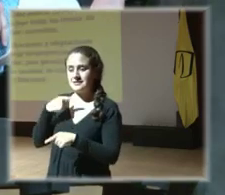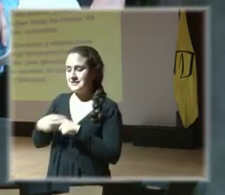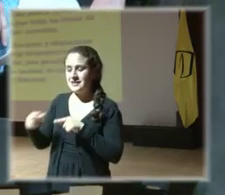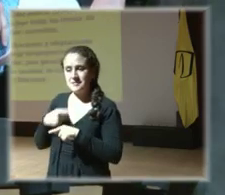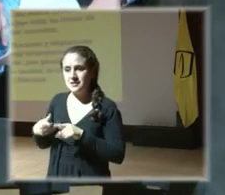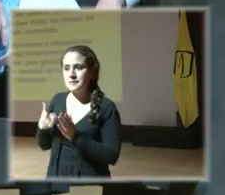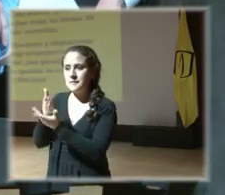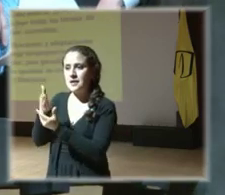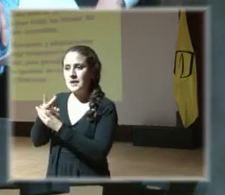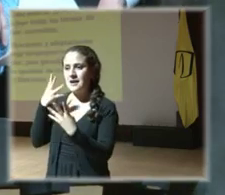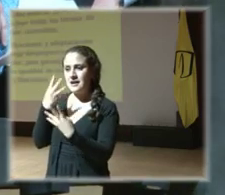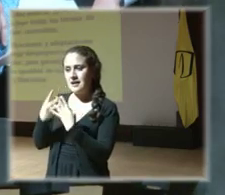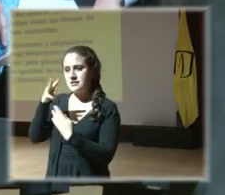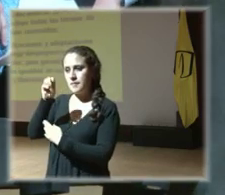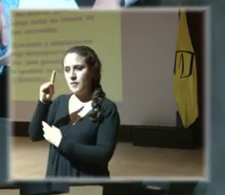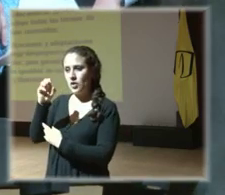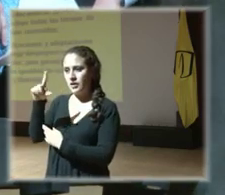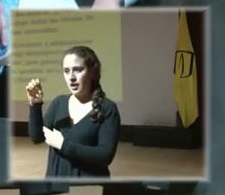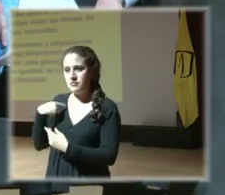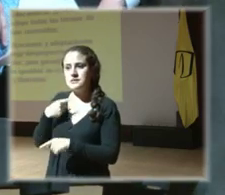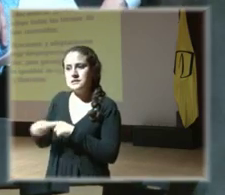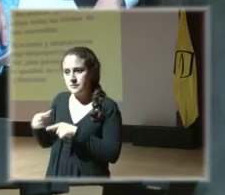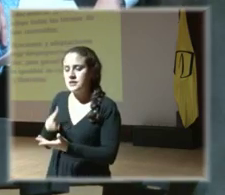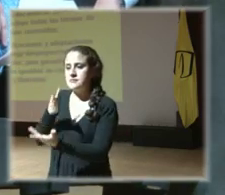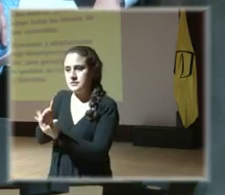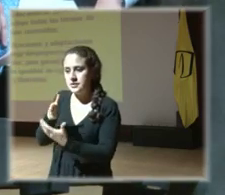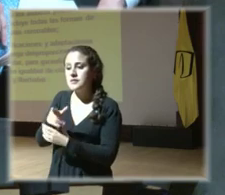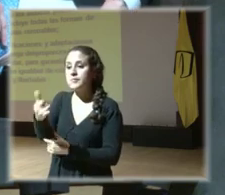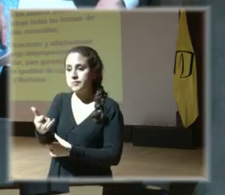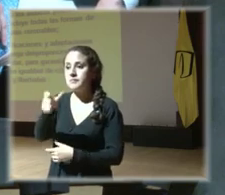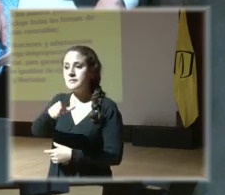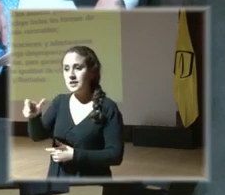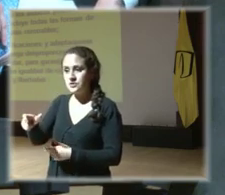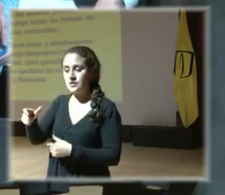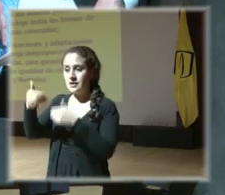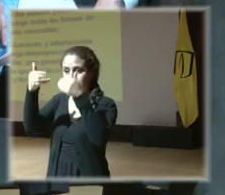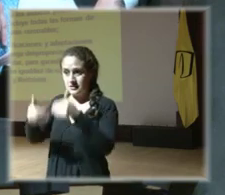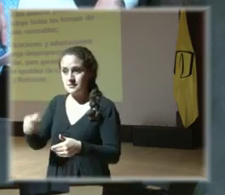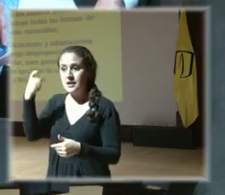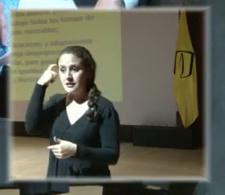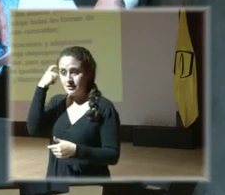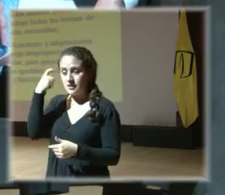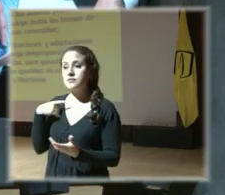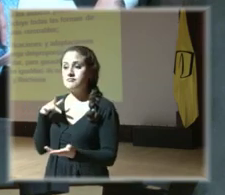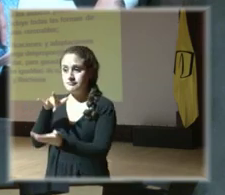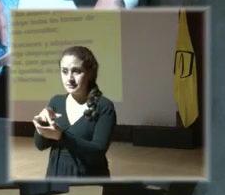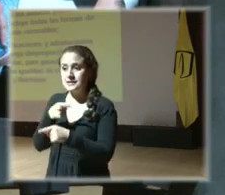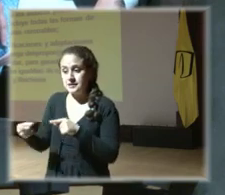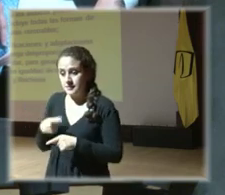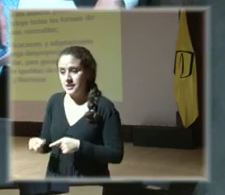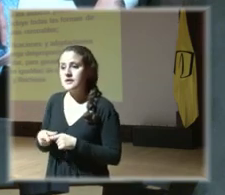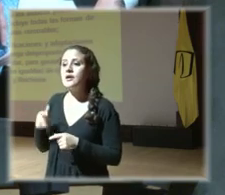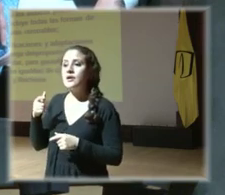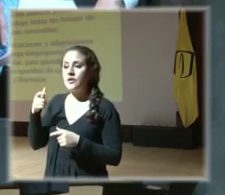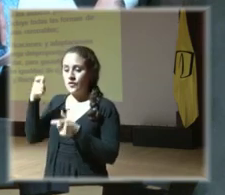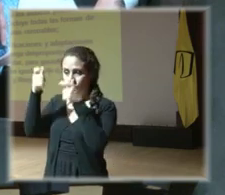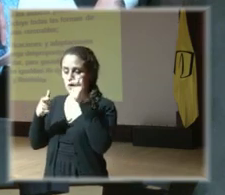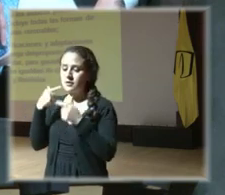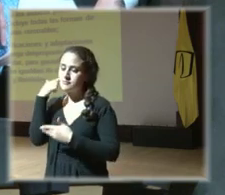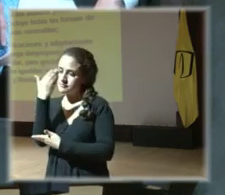hemos identificado y prestado asesoría a personas con discapacidad intelectual que están en la modelo. La Corte Constitucional también ha analizado